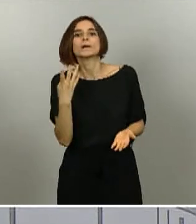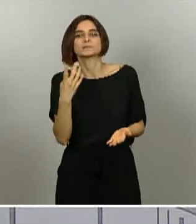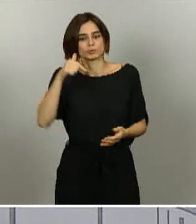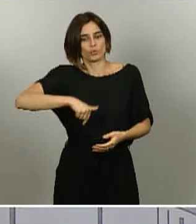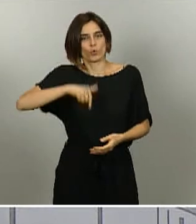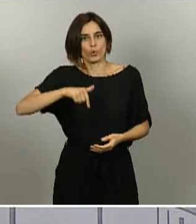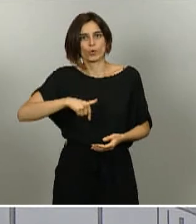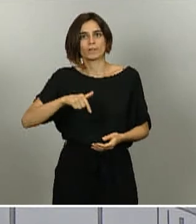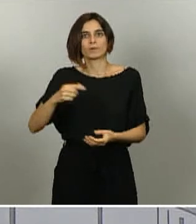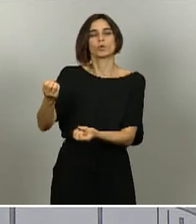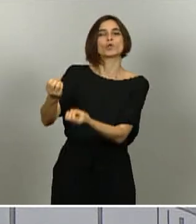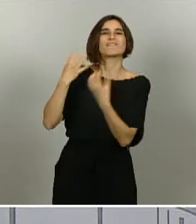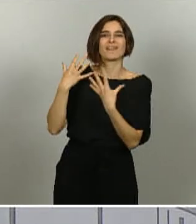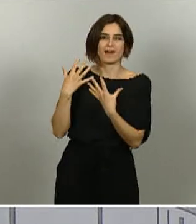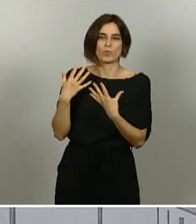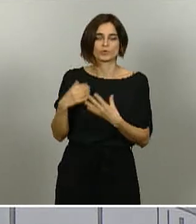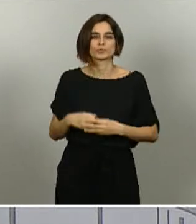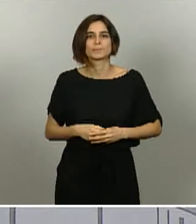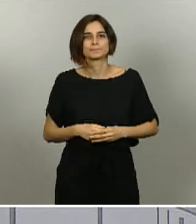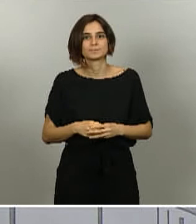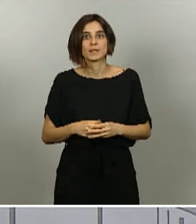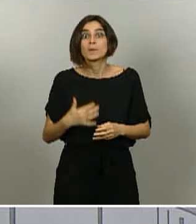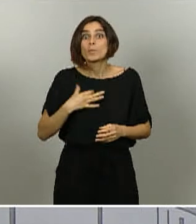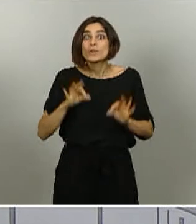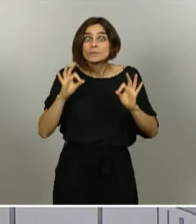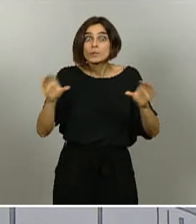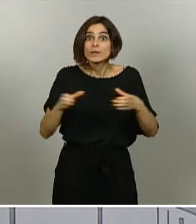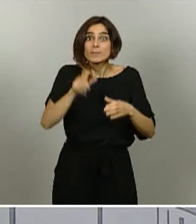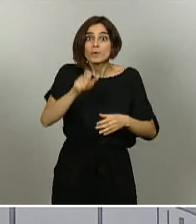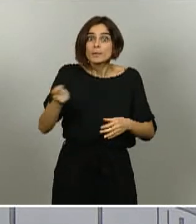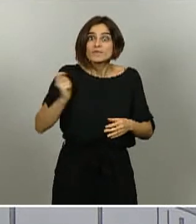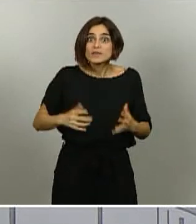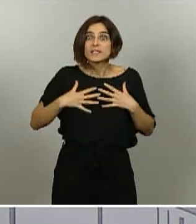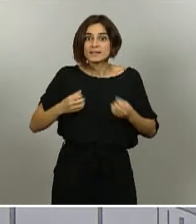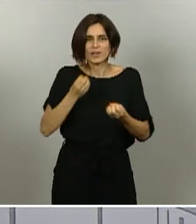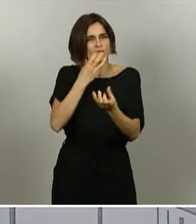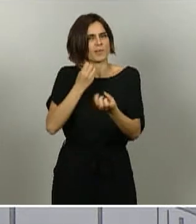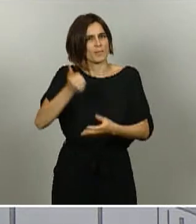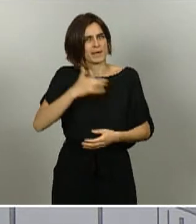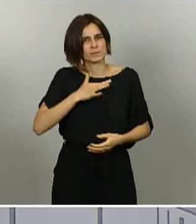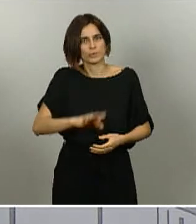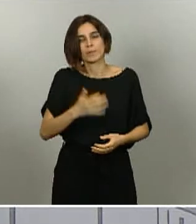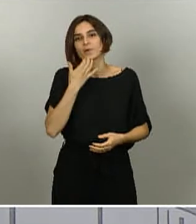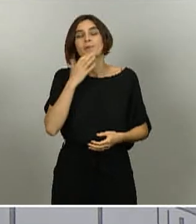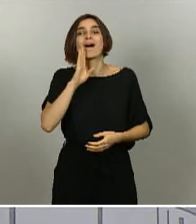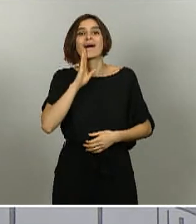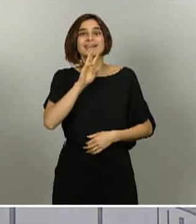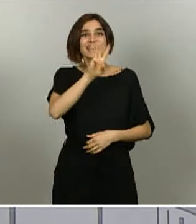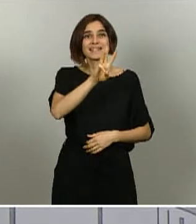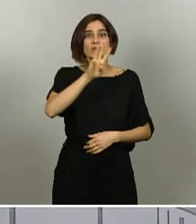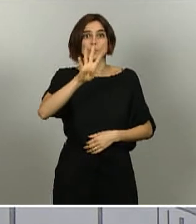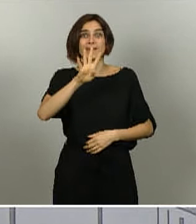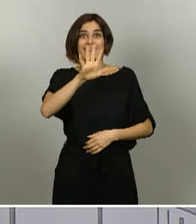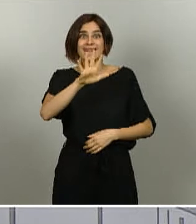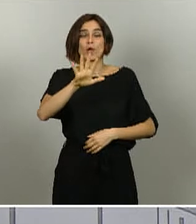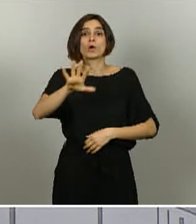Sí que les puedo dar alguna información más de los sanitarios. Sabemos, por ejemplo, que de esos 345, 204 son de